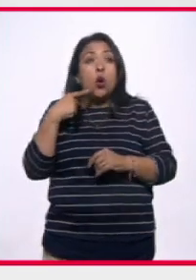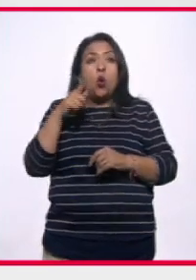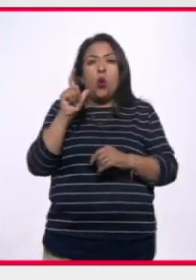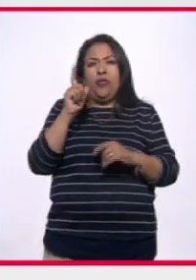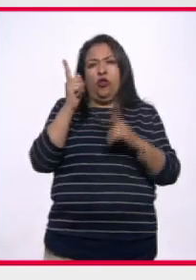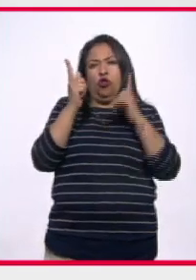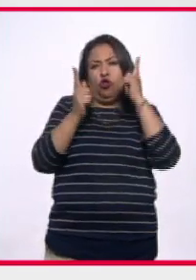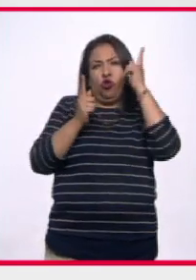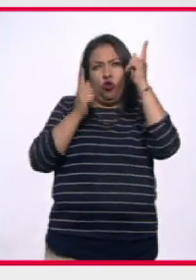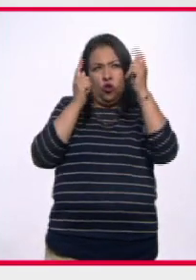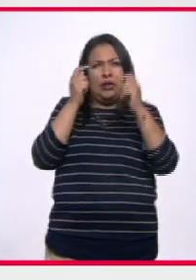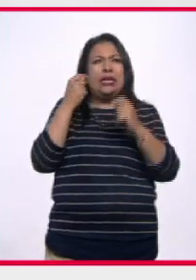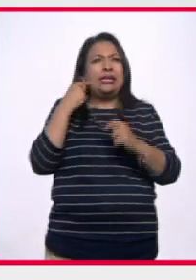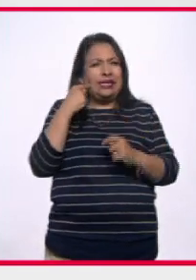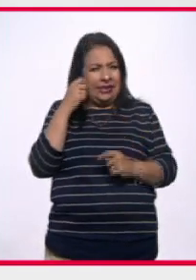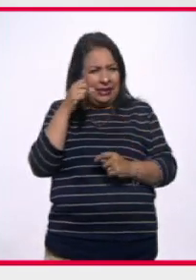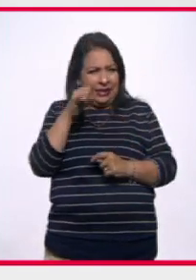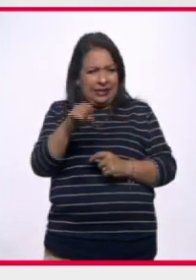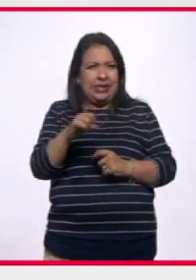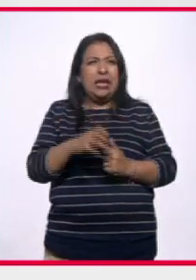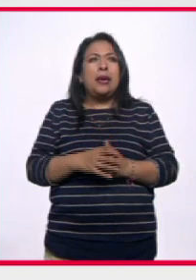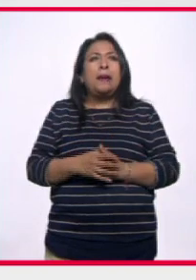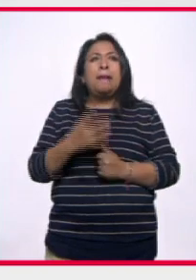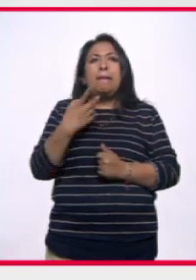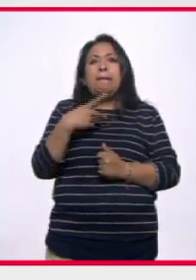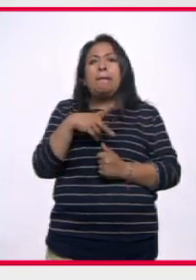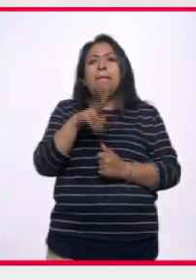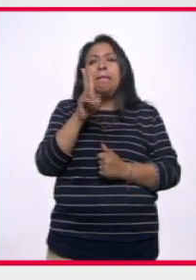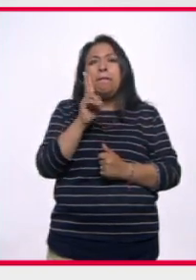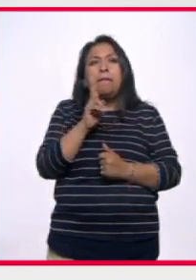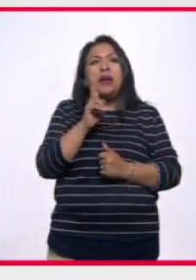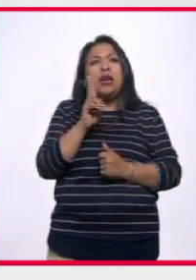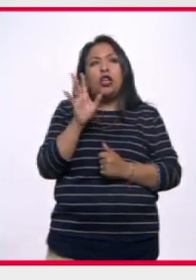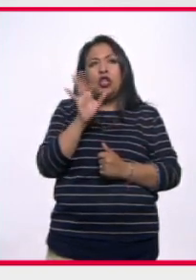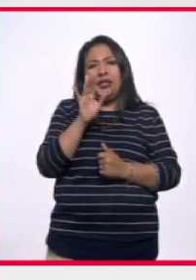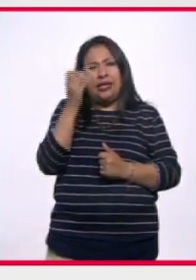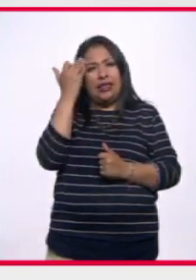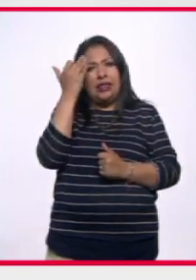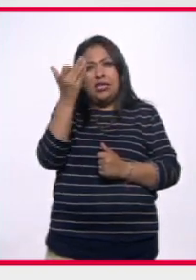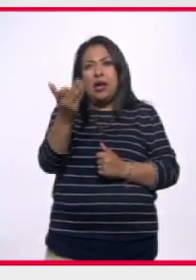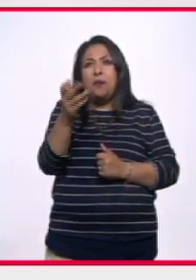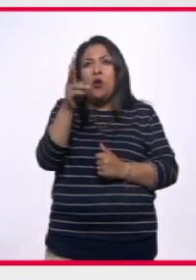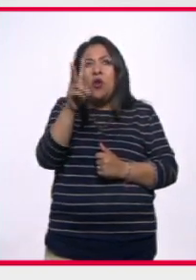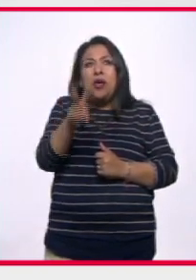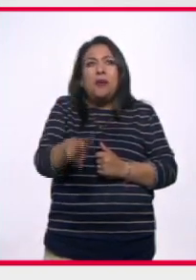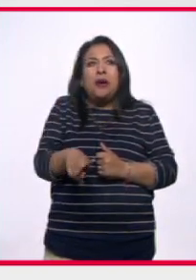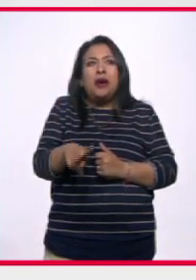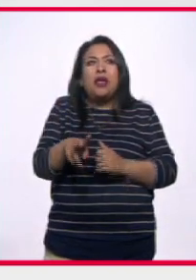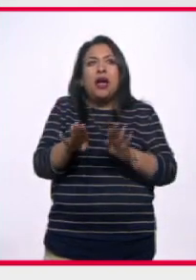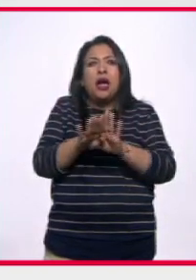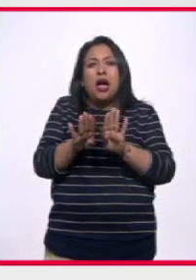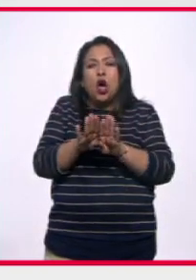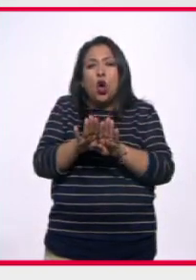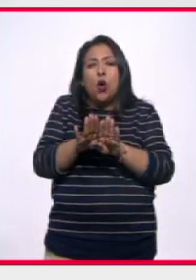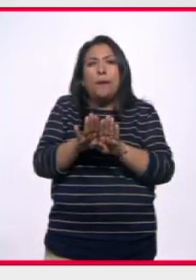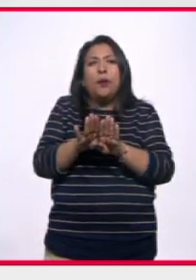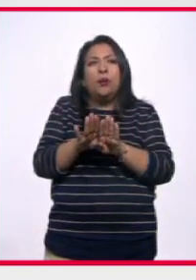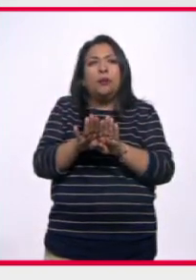tour si lo escuchaban estébanez pero tal vez por el tiempo nunca fue como tan